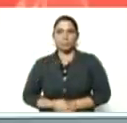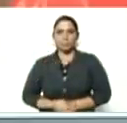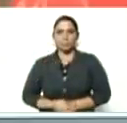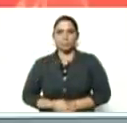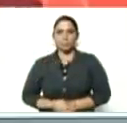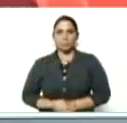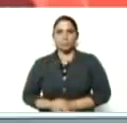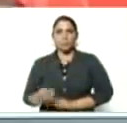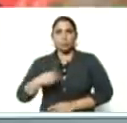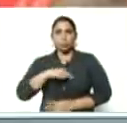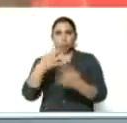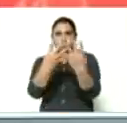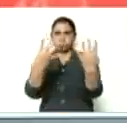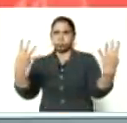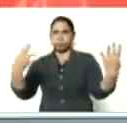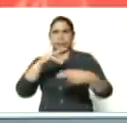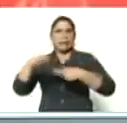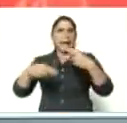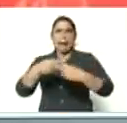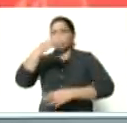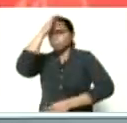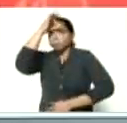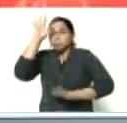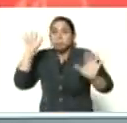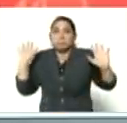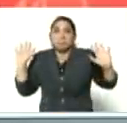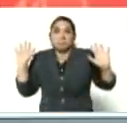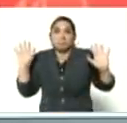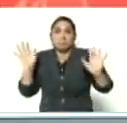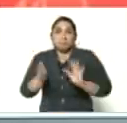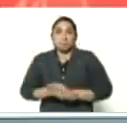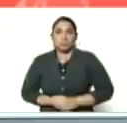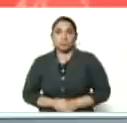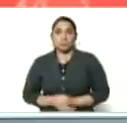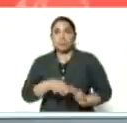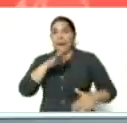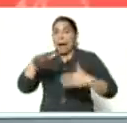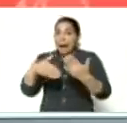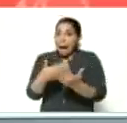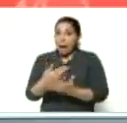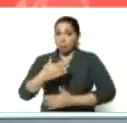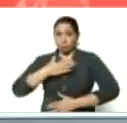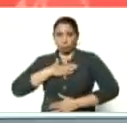Nos paramos al frente y nadie sabía nada, pues. Hasta que yo